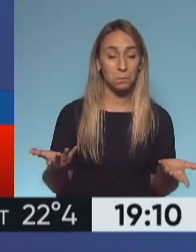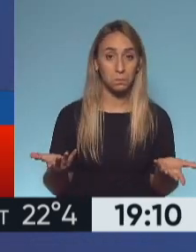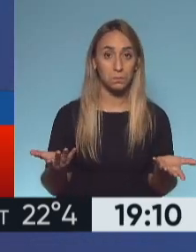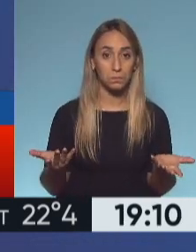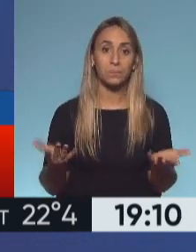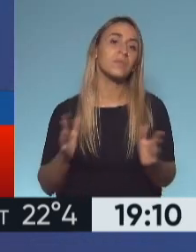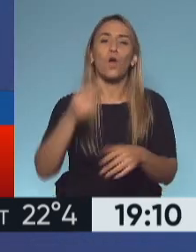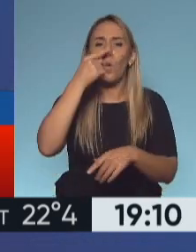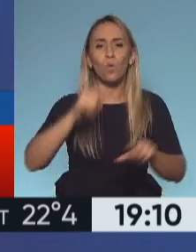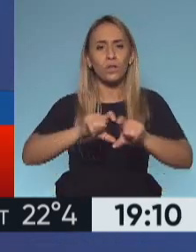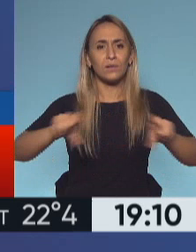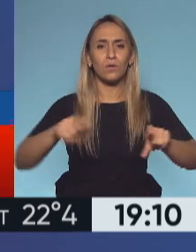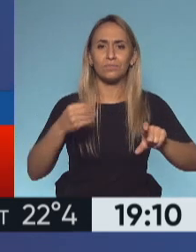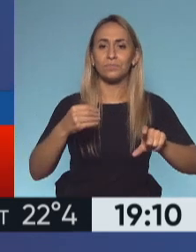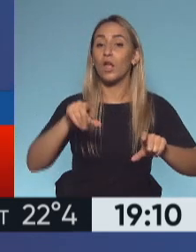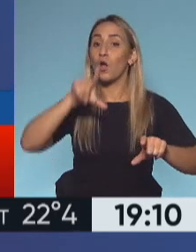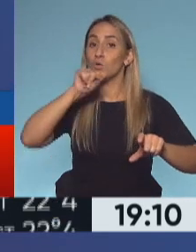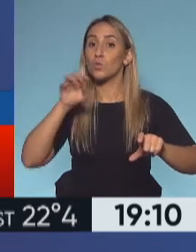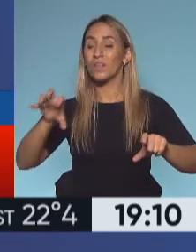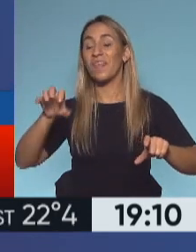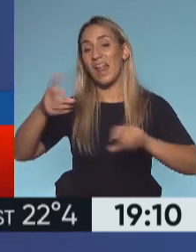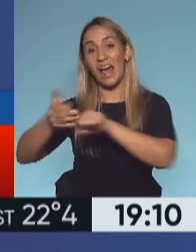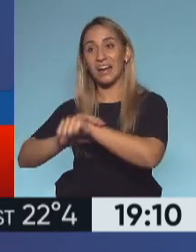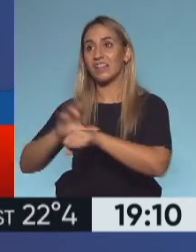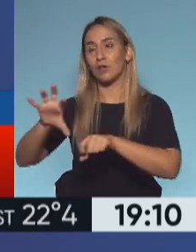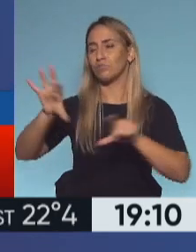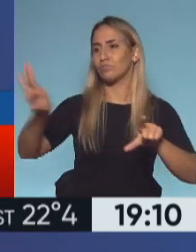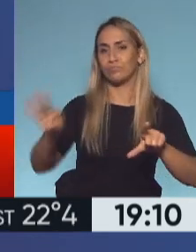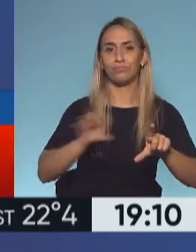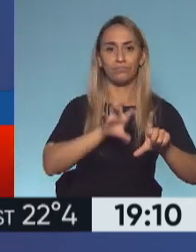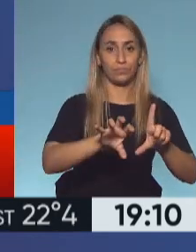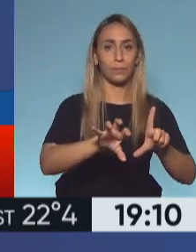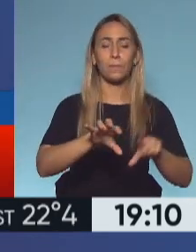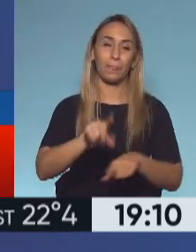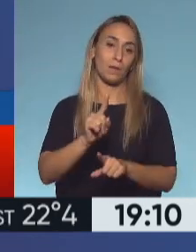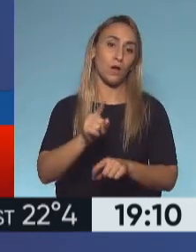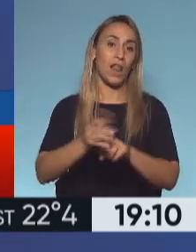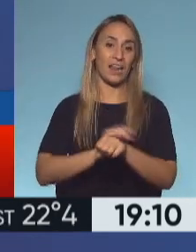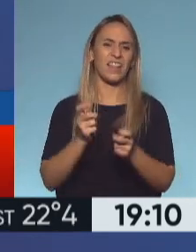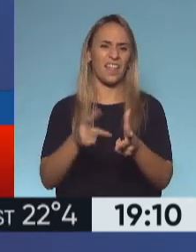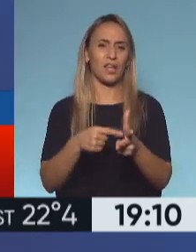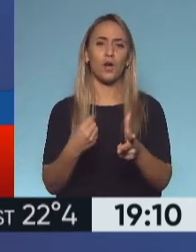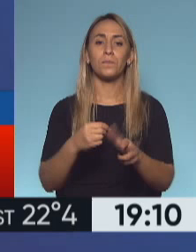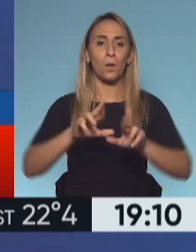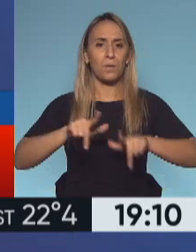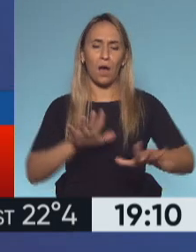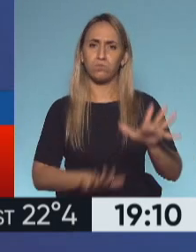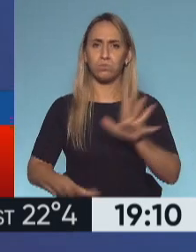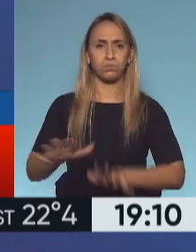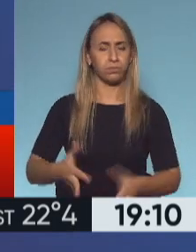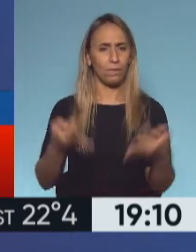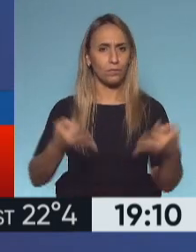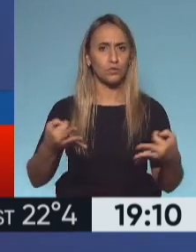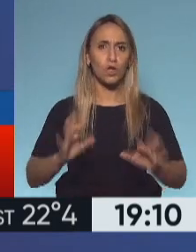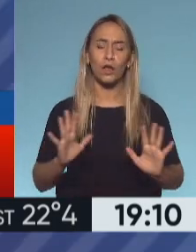último, donde se suma a un tuit de Horacio Rodríguez Larreta, donde decía que, lo que dice Larreta es que la logística en la ciudad está funcionando,